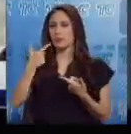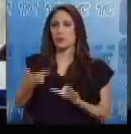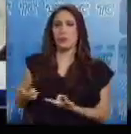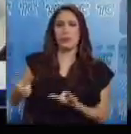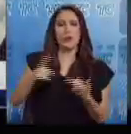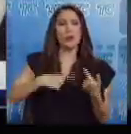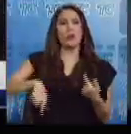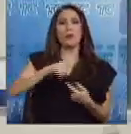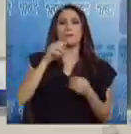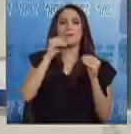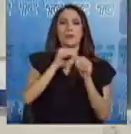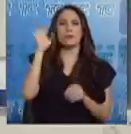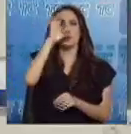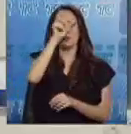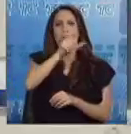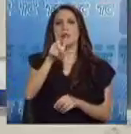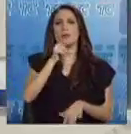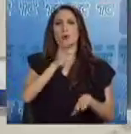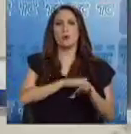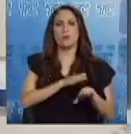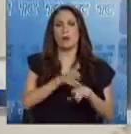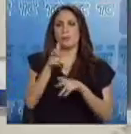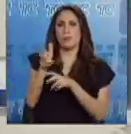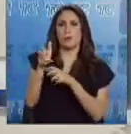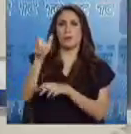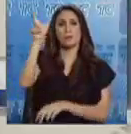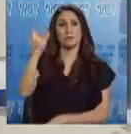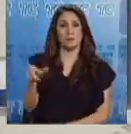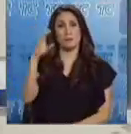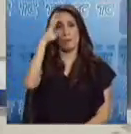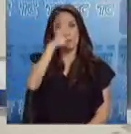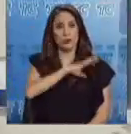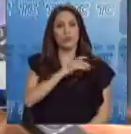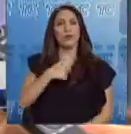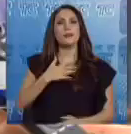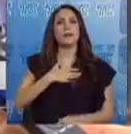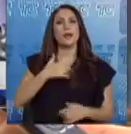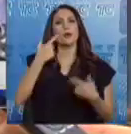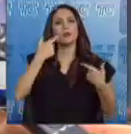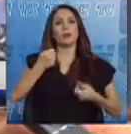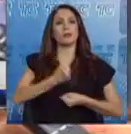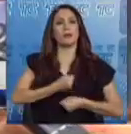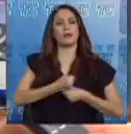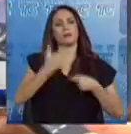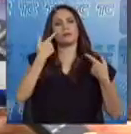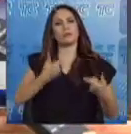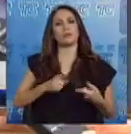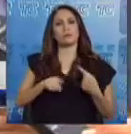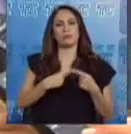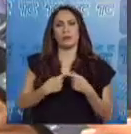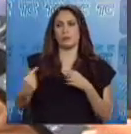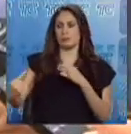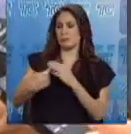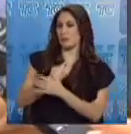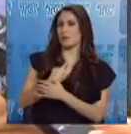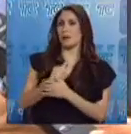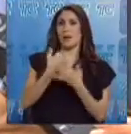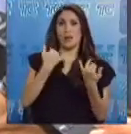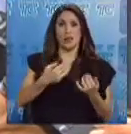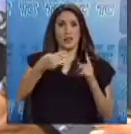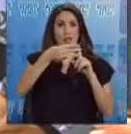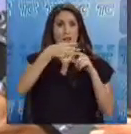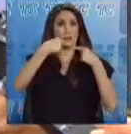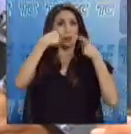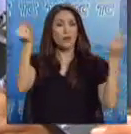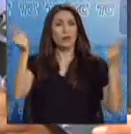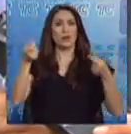con los responsables del atentado y muerte de un policía de la tropa que resguardaba el lugar. Aclarar algo. Ya está circulando en redes sociales que están